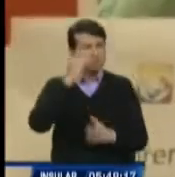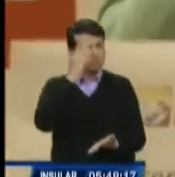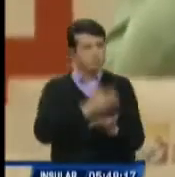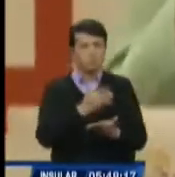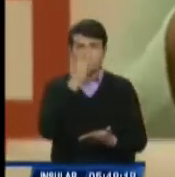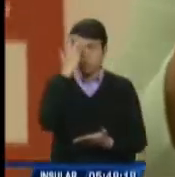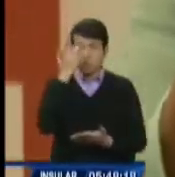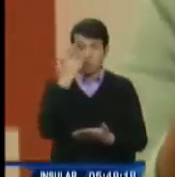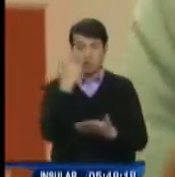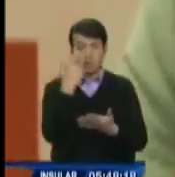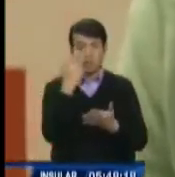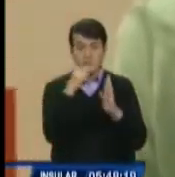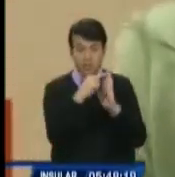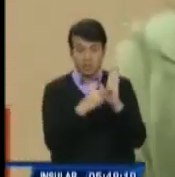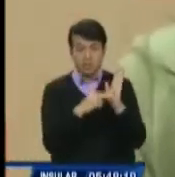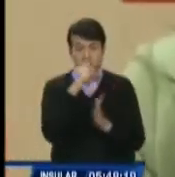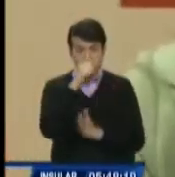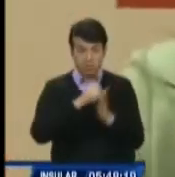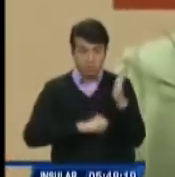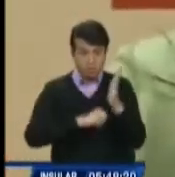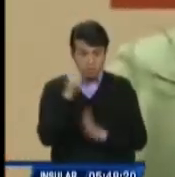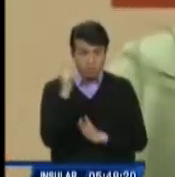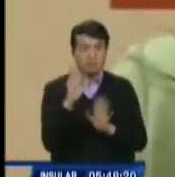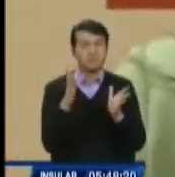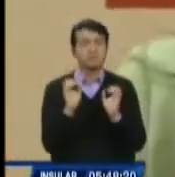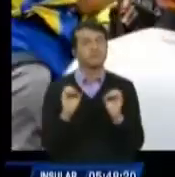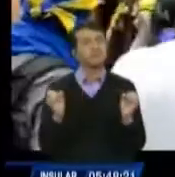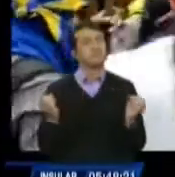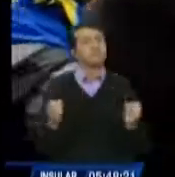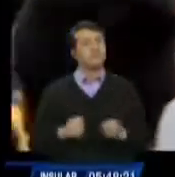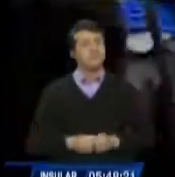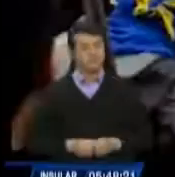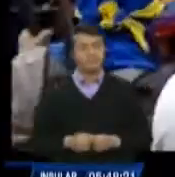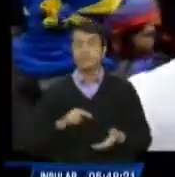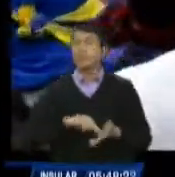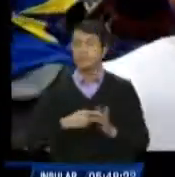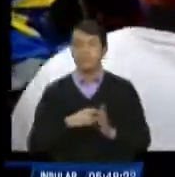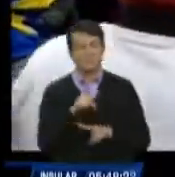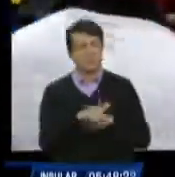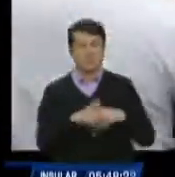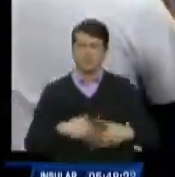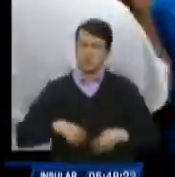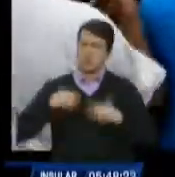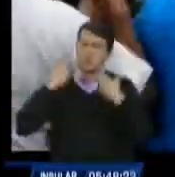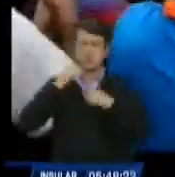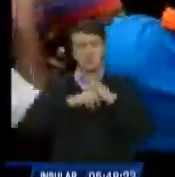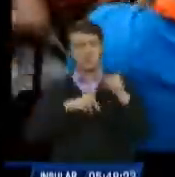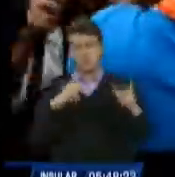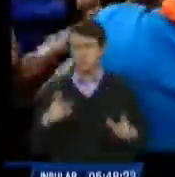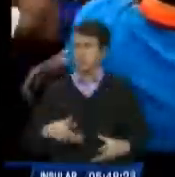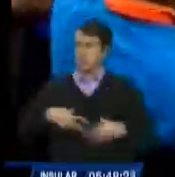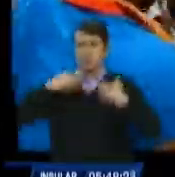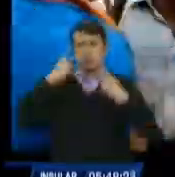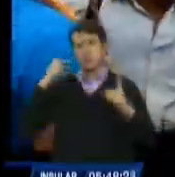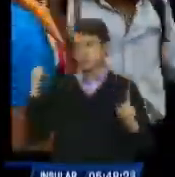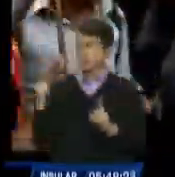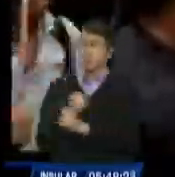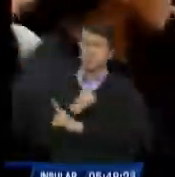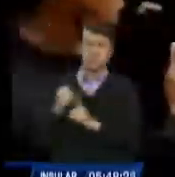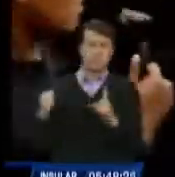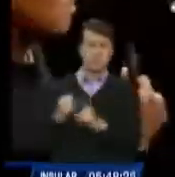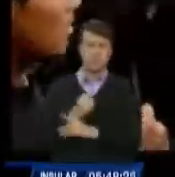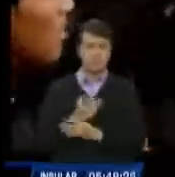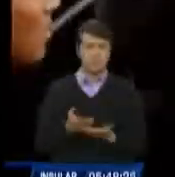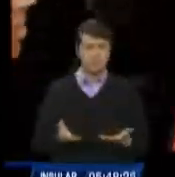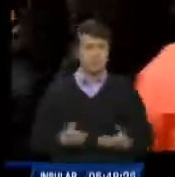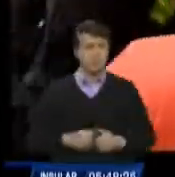no se habían cumplido algunos requisitos para la ejecución de la misma, lo que generó el reclamo violento de los habitantes de Taisha en las últimas